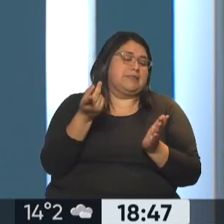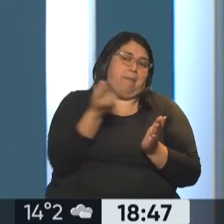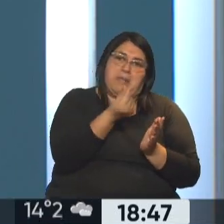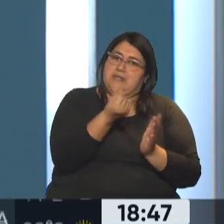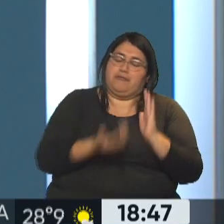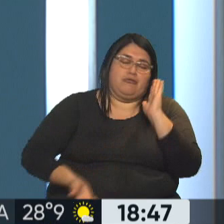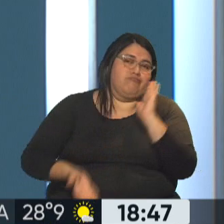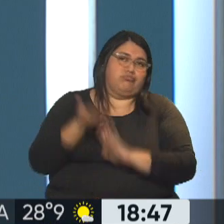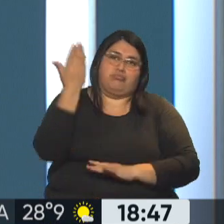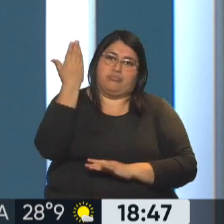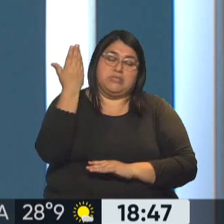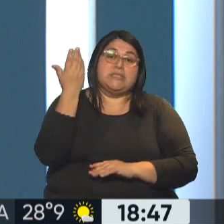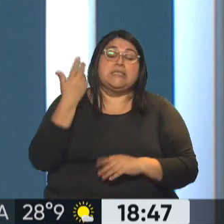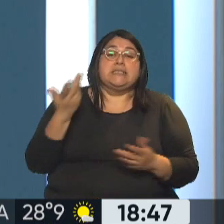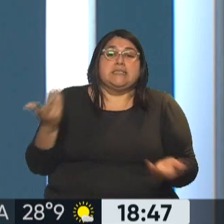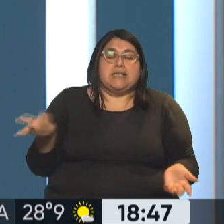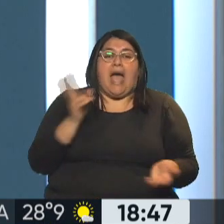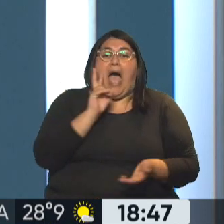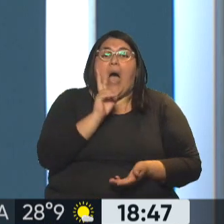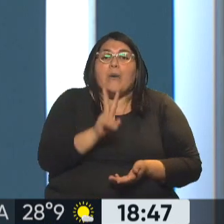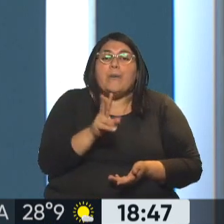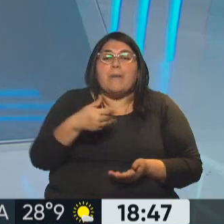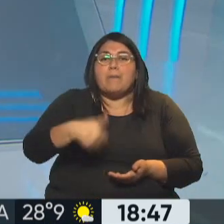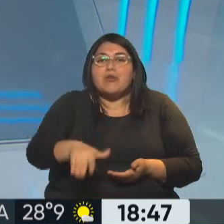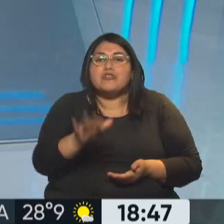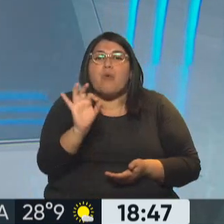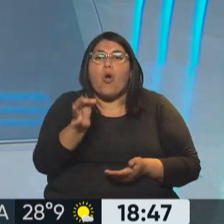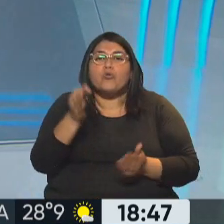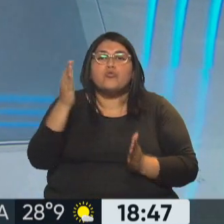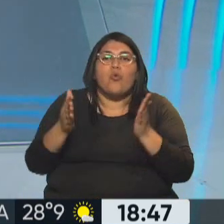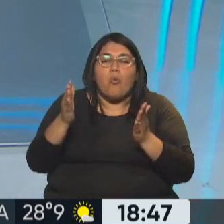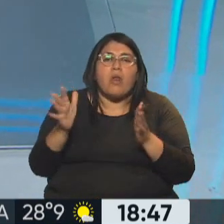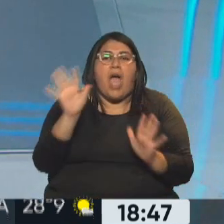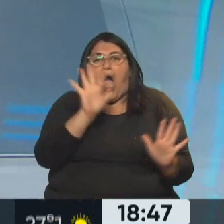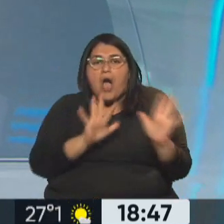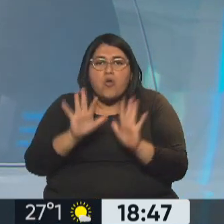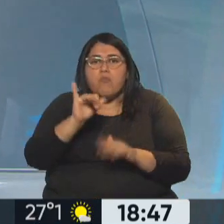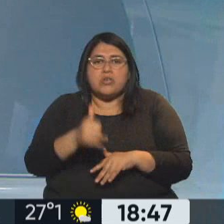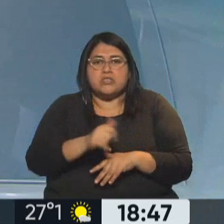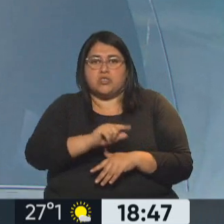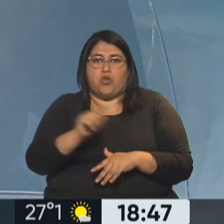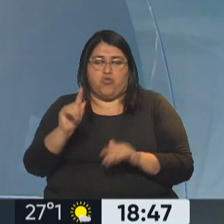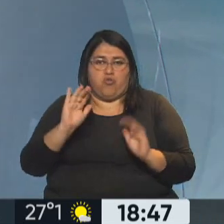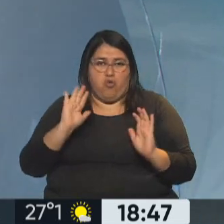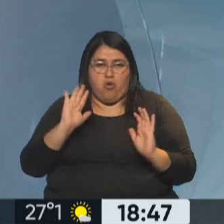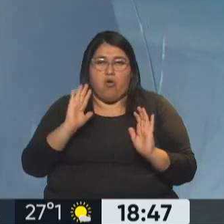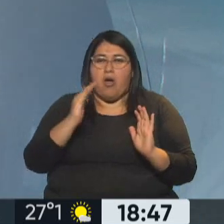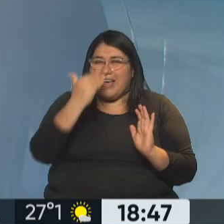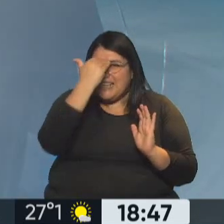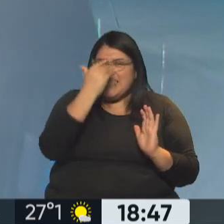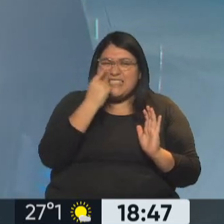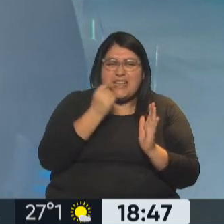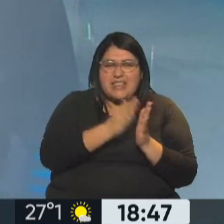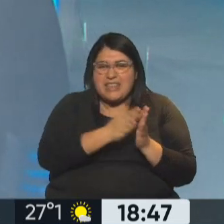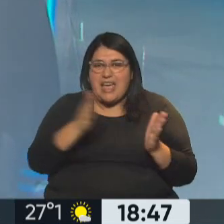los rubros. ¿Sí? Esperemos, vamos a ver si en octubre efectivamente se acomoda o no, pero estamos hablando que tuvo esa inflación los primeros 15 días